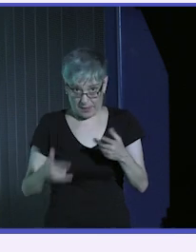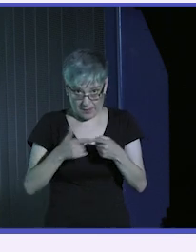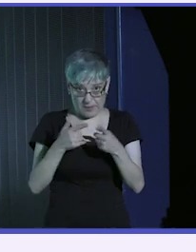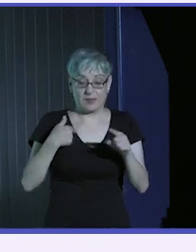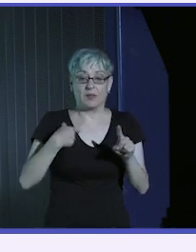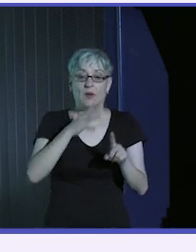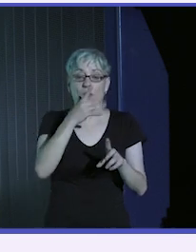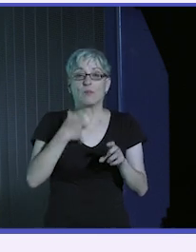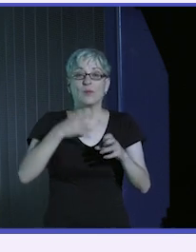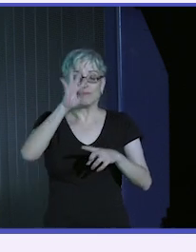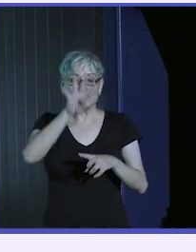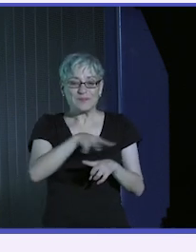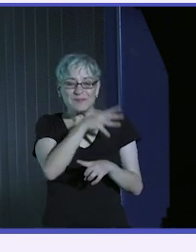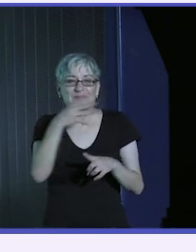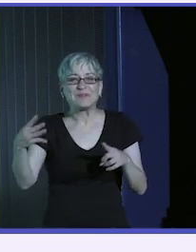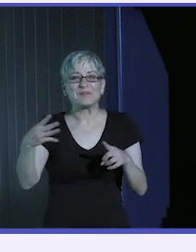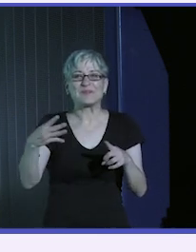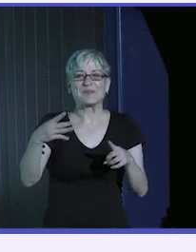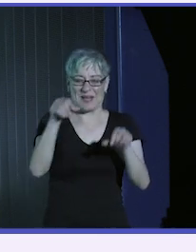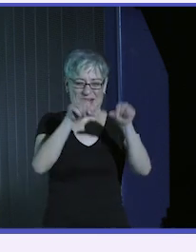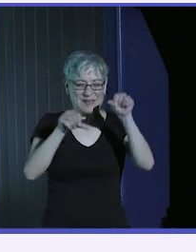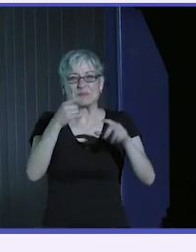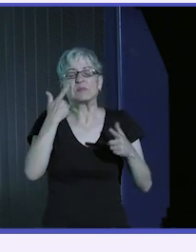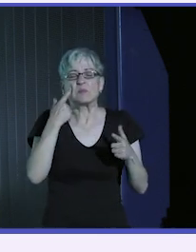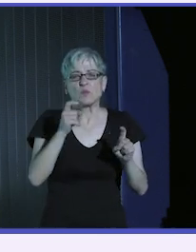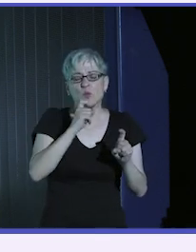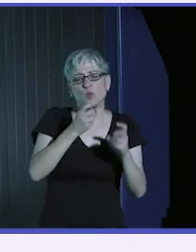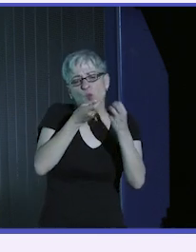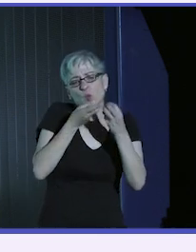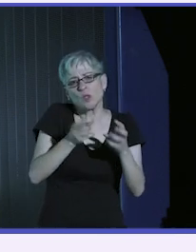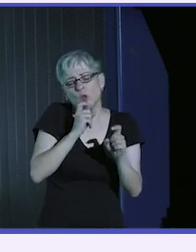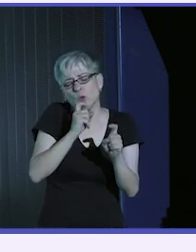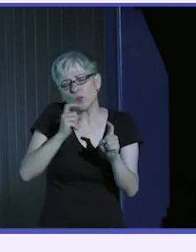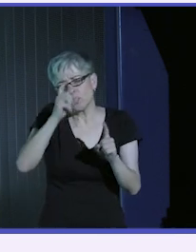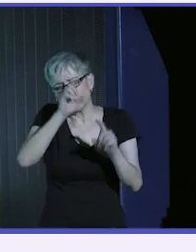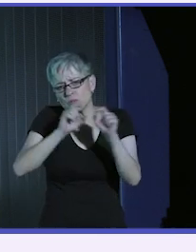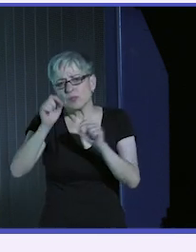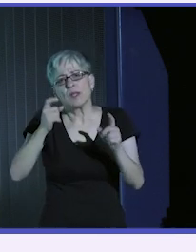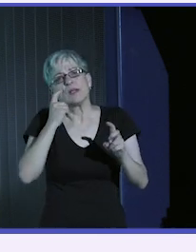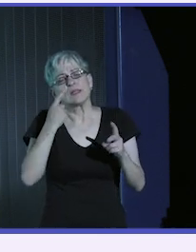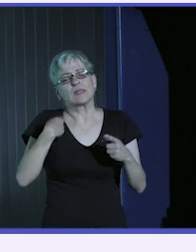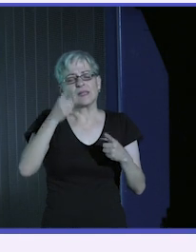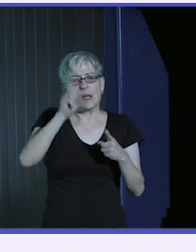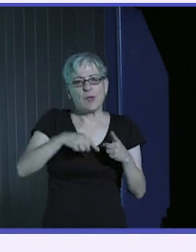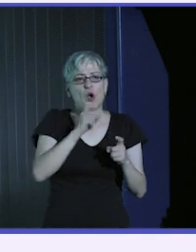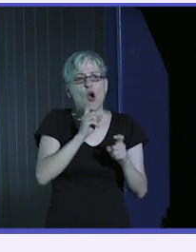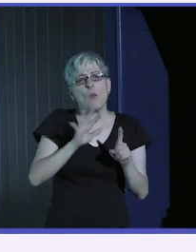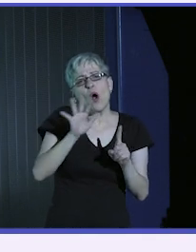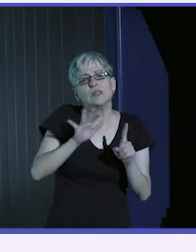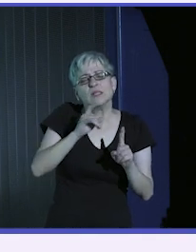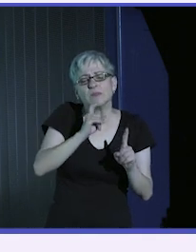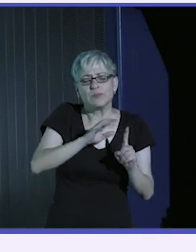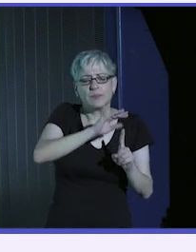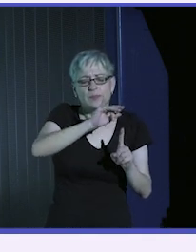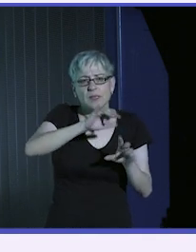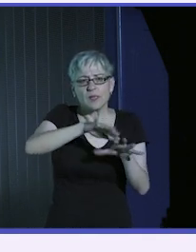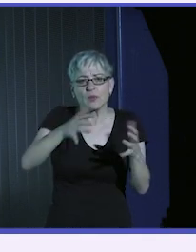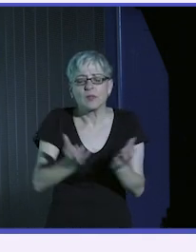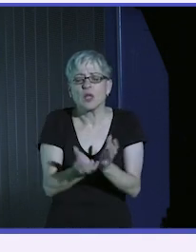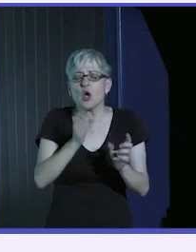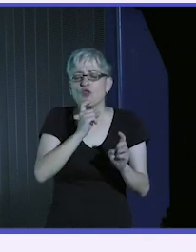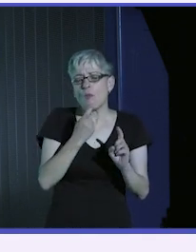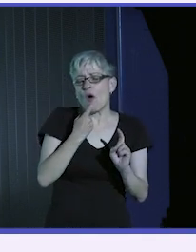combinaciones de elementos de tabla periódica, pero no solo eso, sino cómo están distribuidos espacialmente, cómo